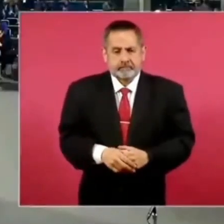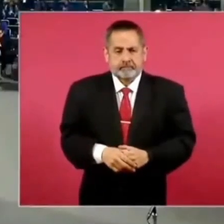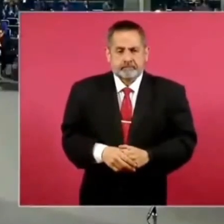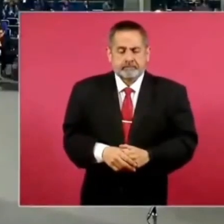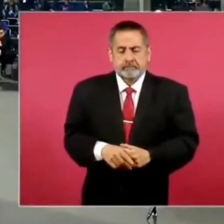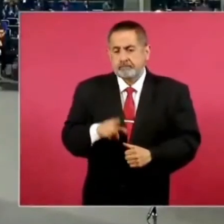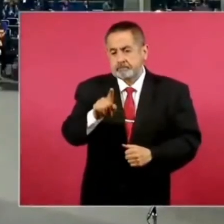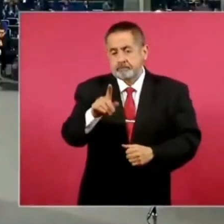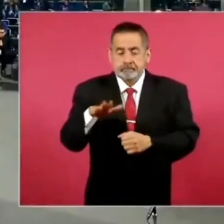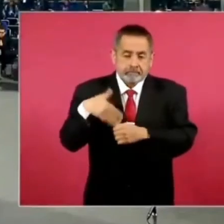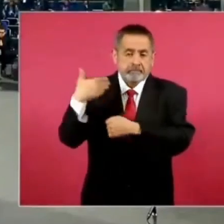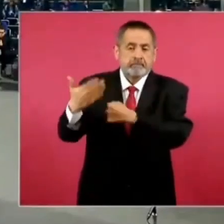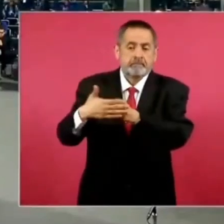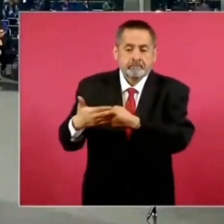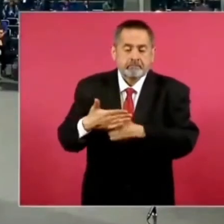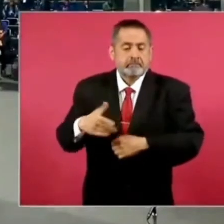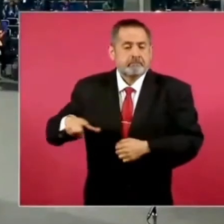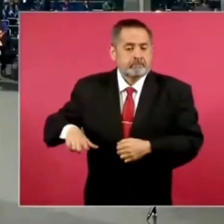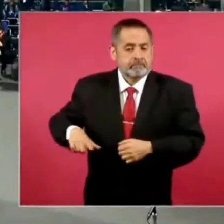El próximo gobierno tiene,